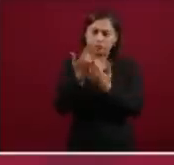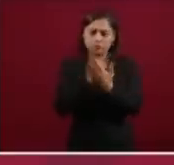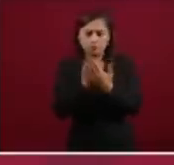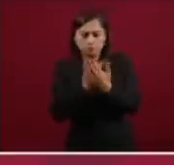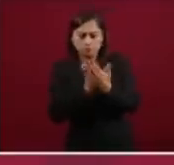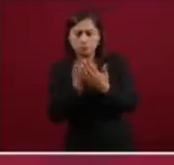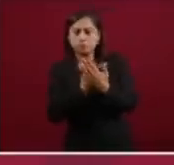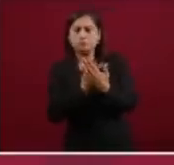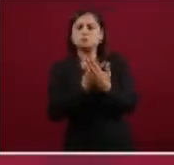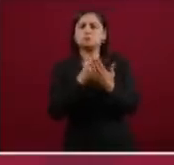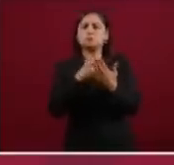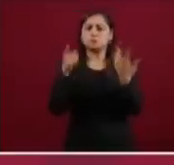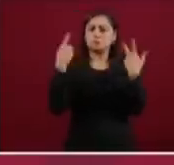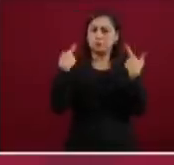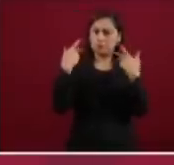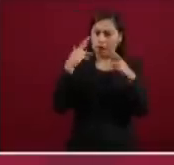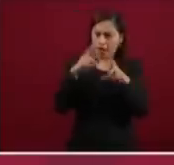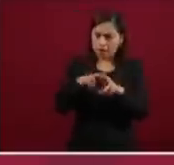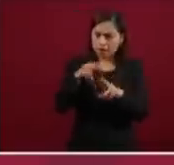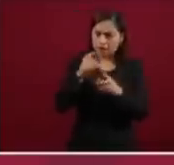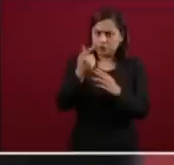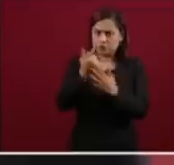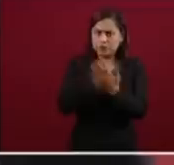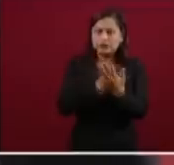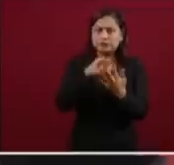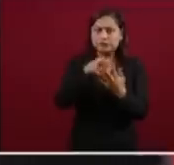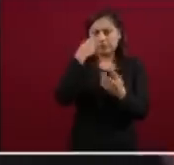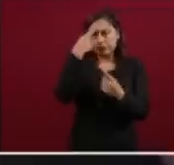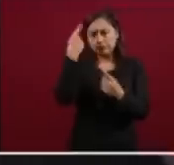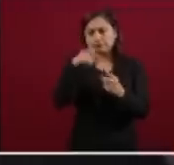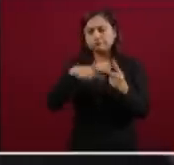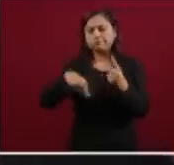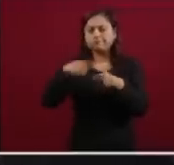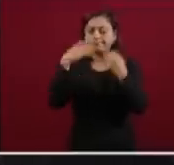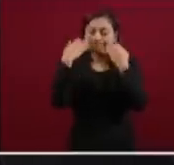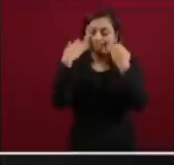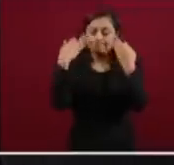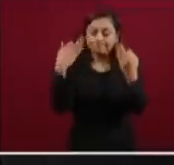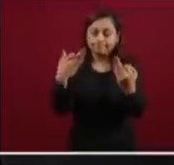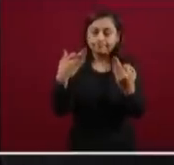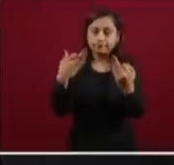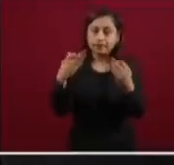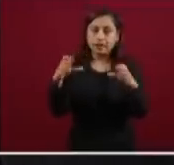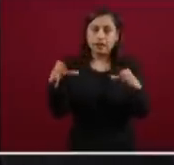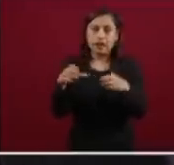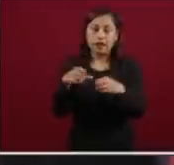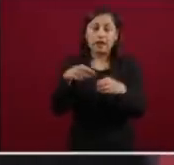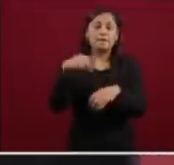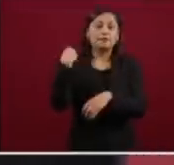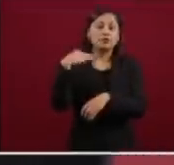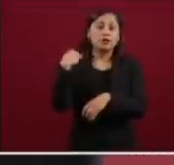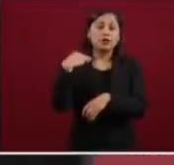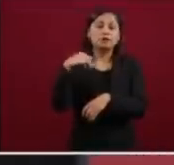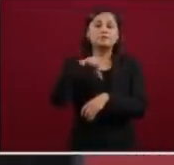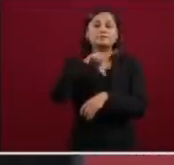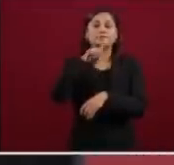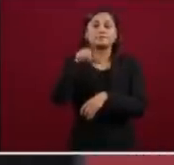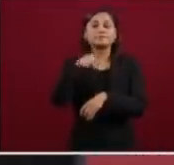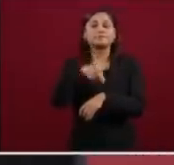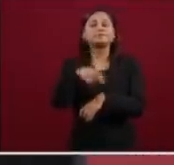en todo el país si así lo acepta el